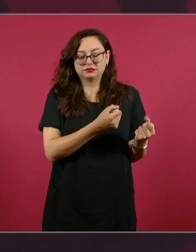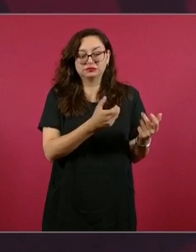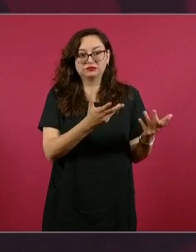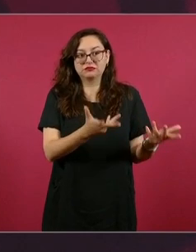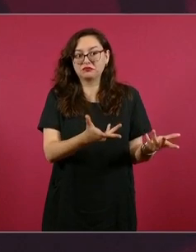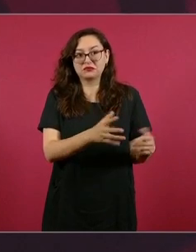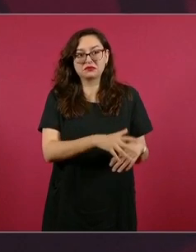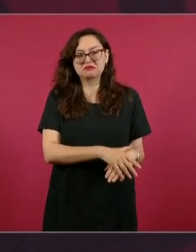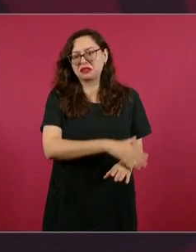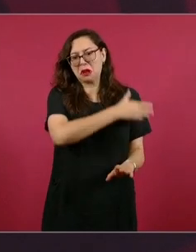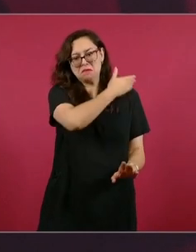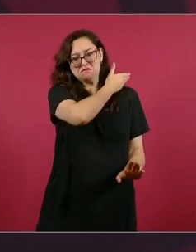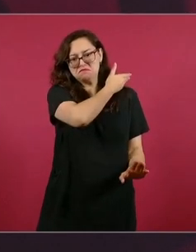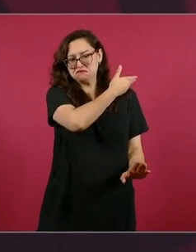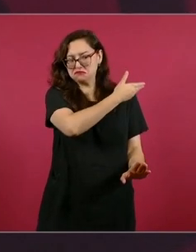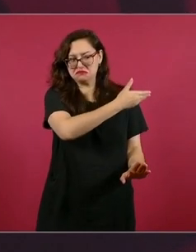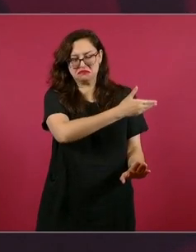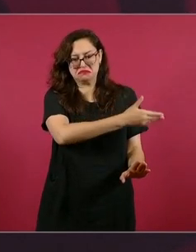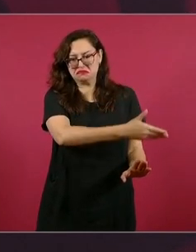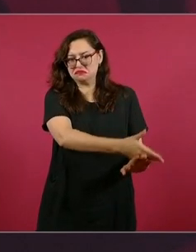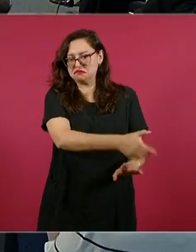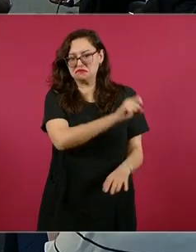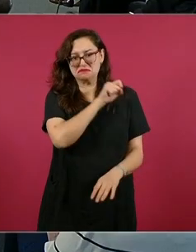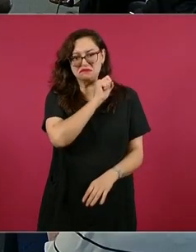¿Cómo se llama el maestro